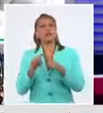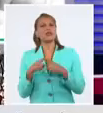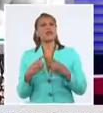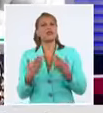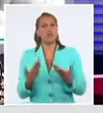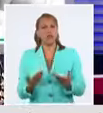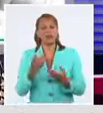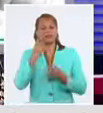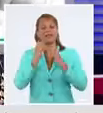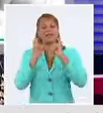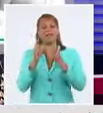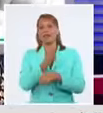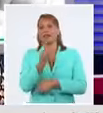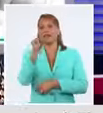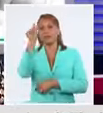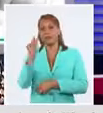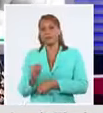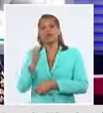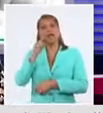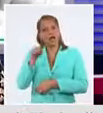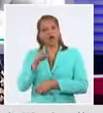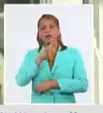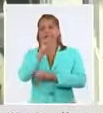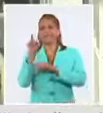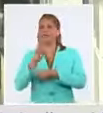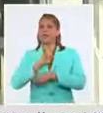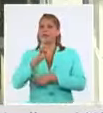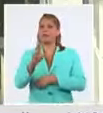Bueno, pues aquí van estas respuestas.